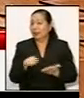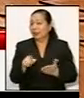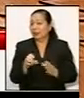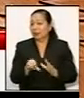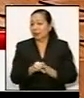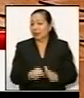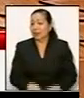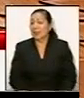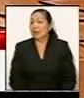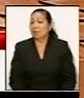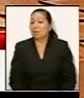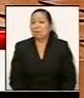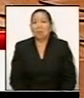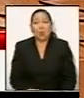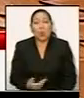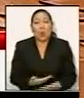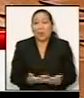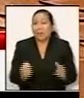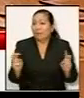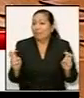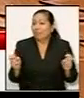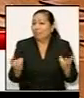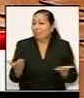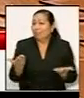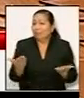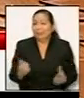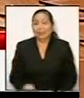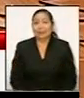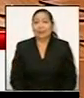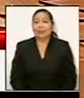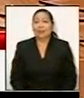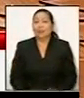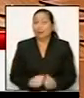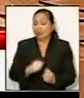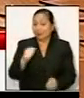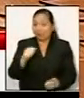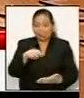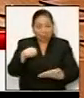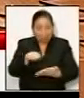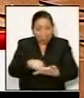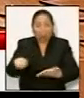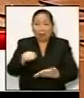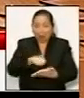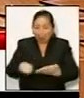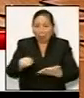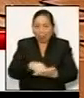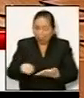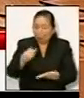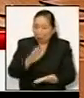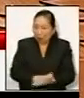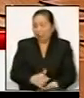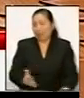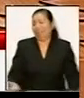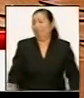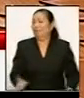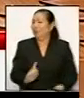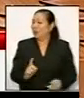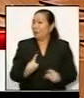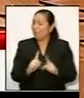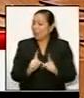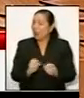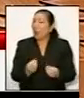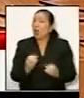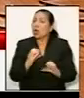currículum entonces no hay un tema de no es un tema de levantar actas y plantear actas y levantar actas no dejar de consultar